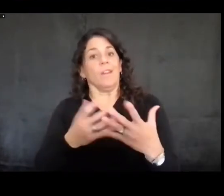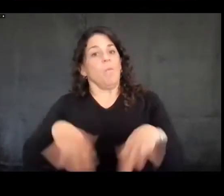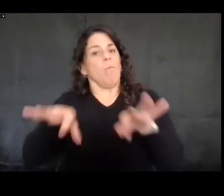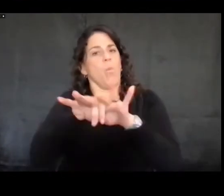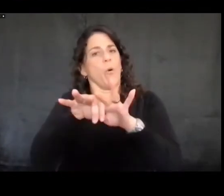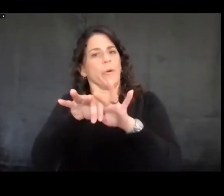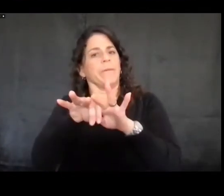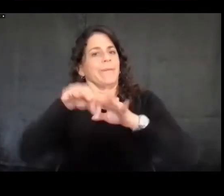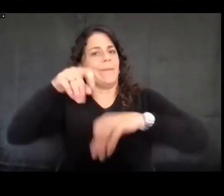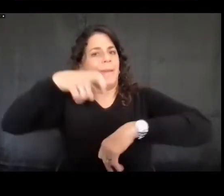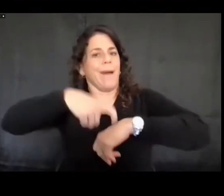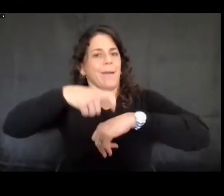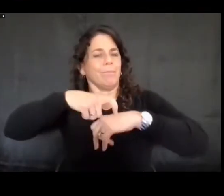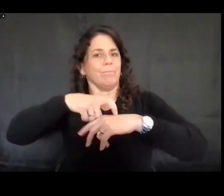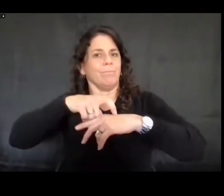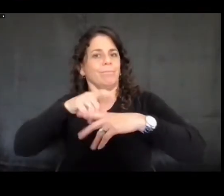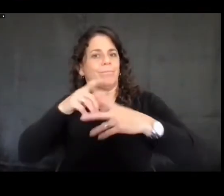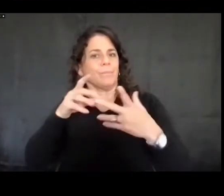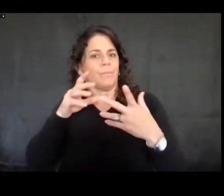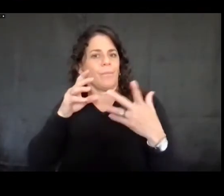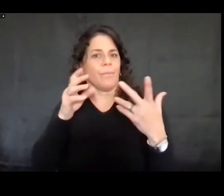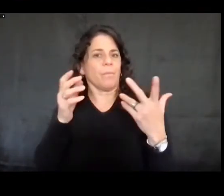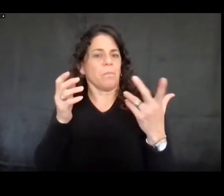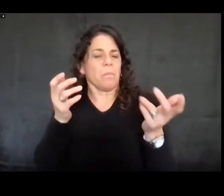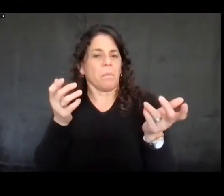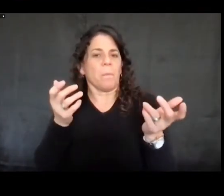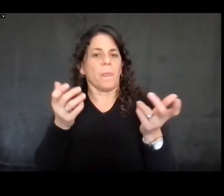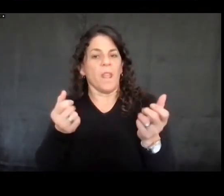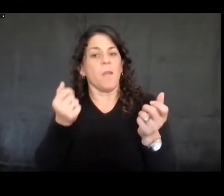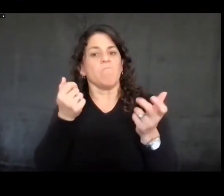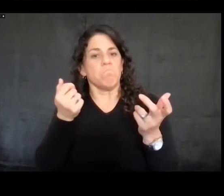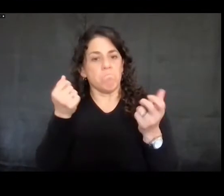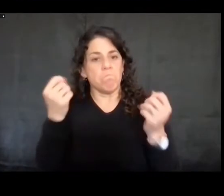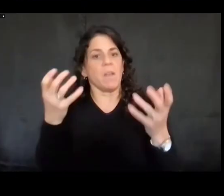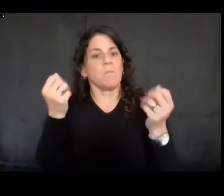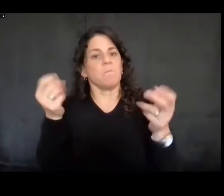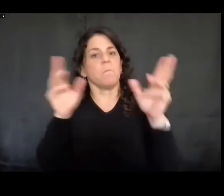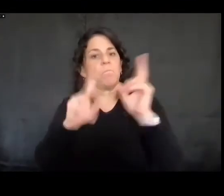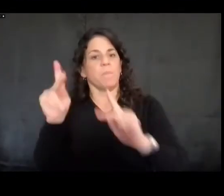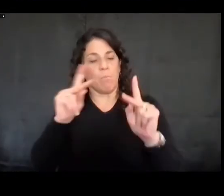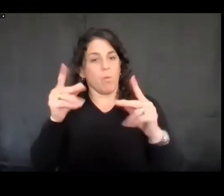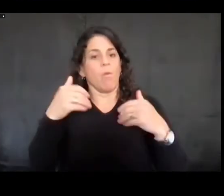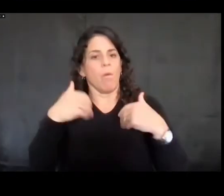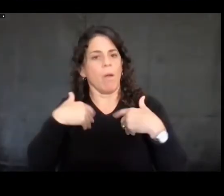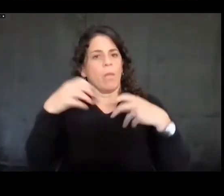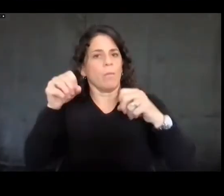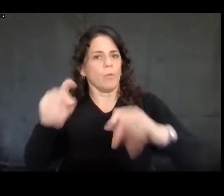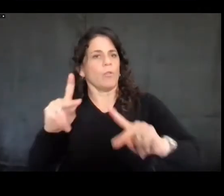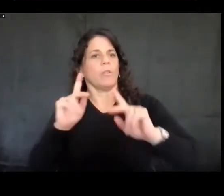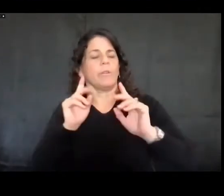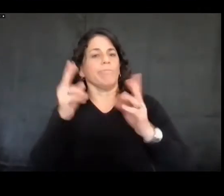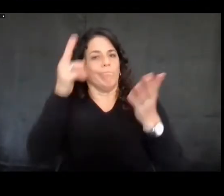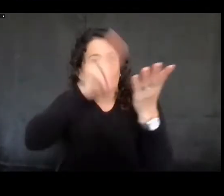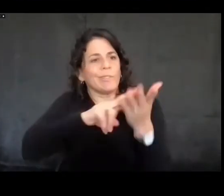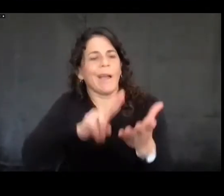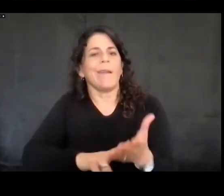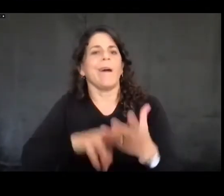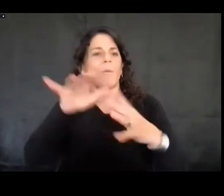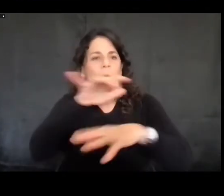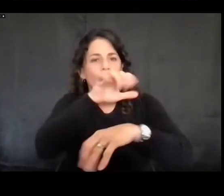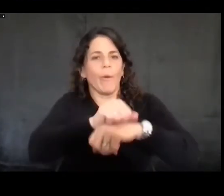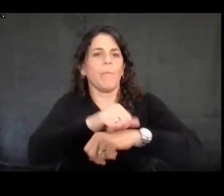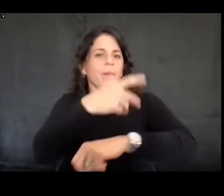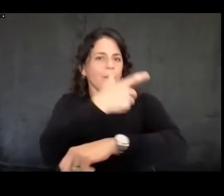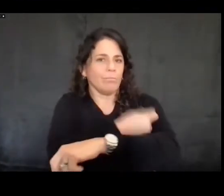pivote estamos llegando a un nivel donde algunas personas han tenido la oportunidad de firmar